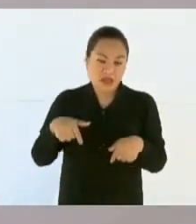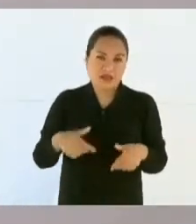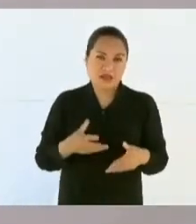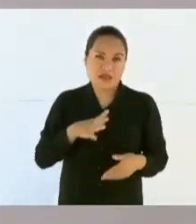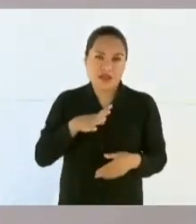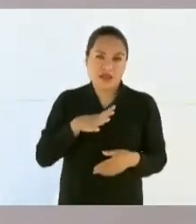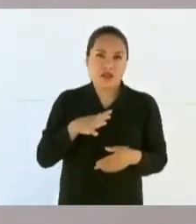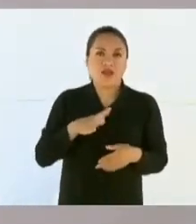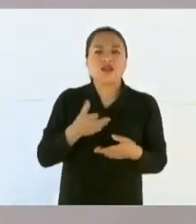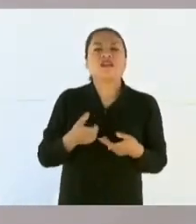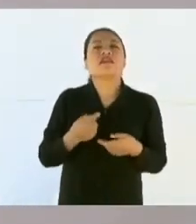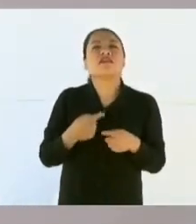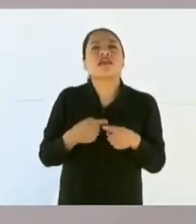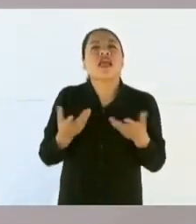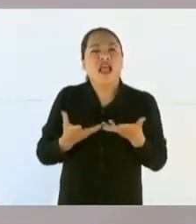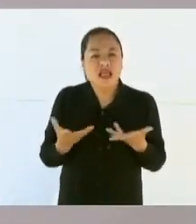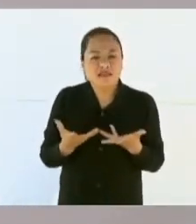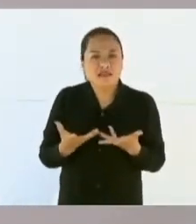llevaron a cabo